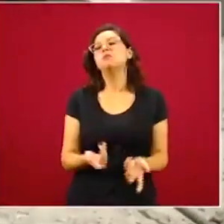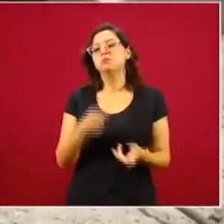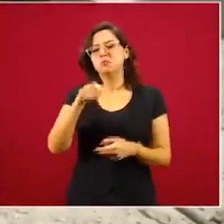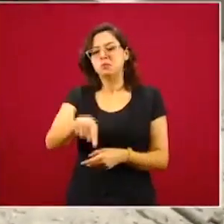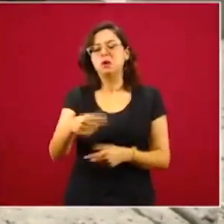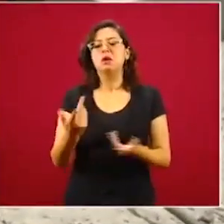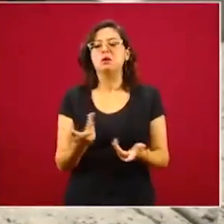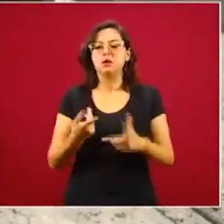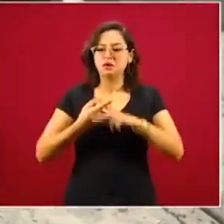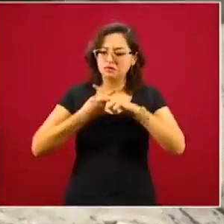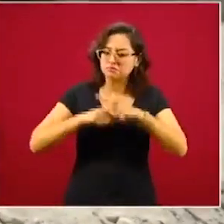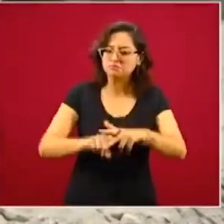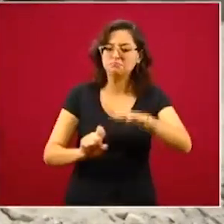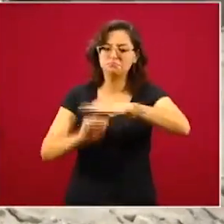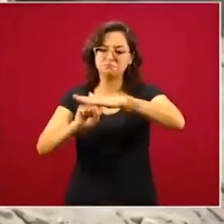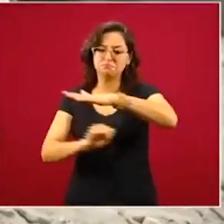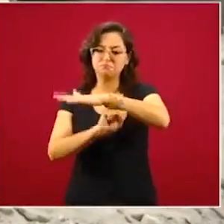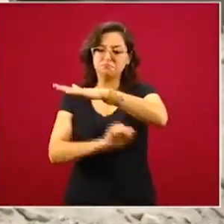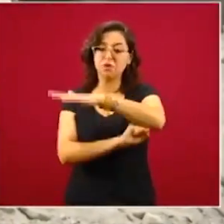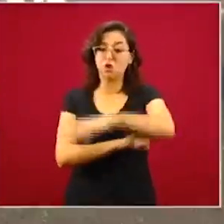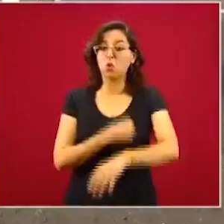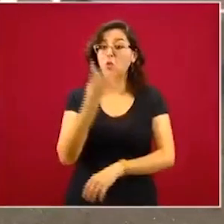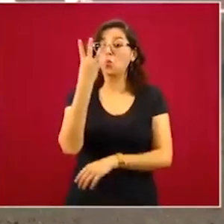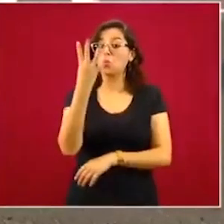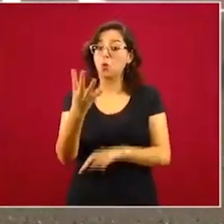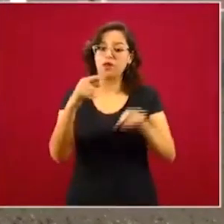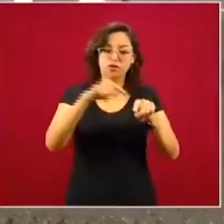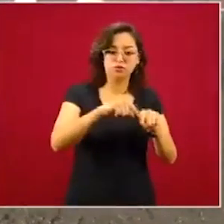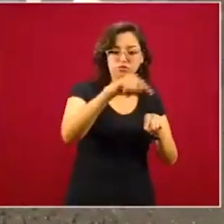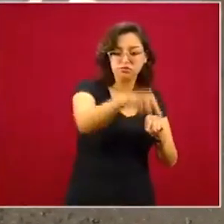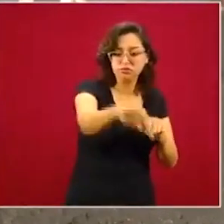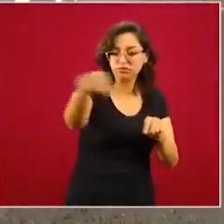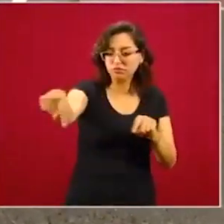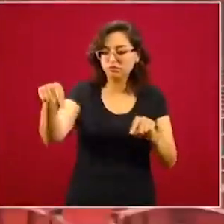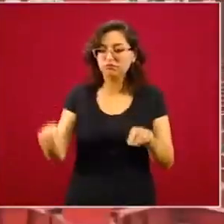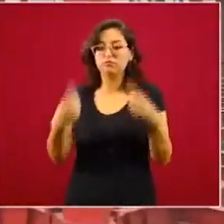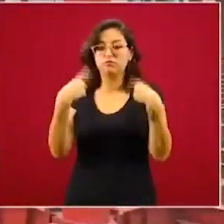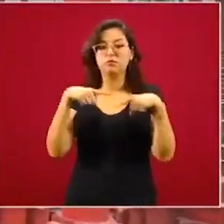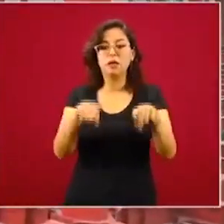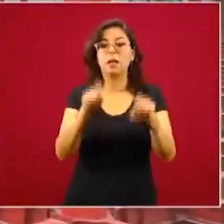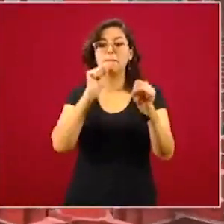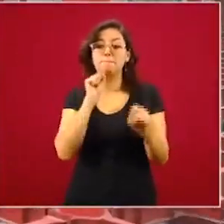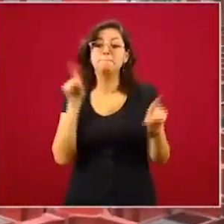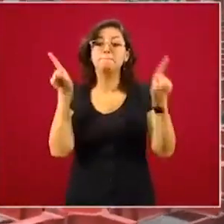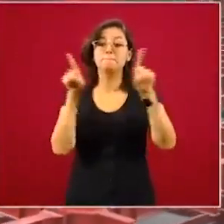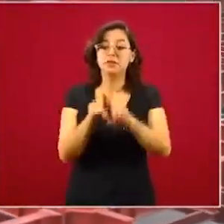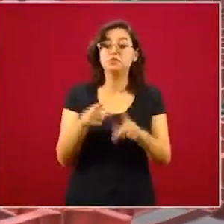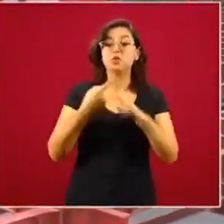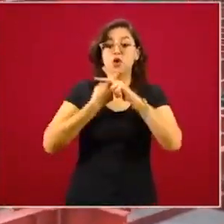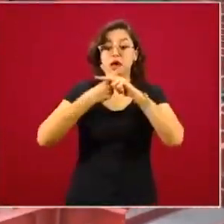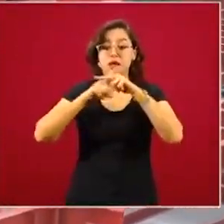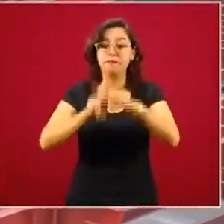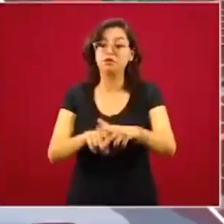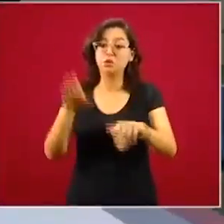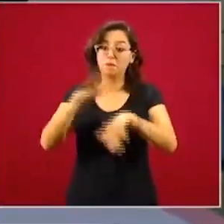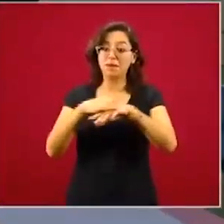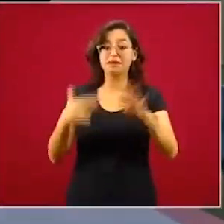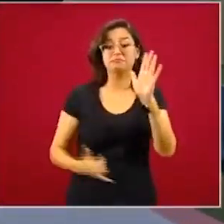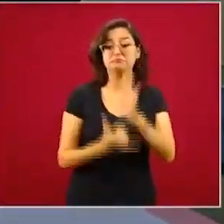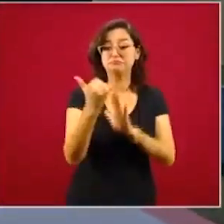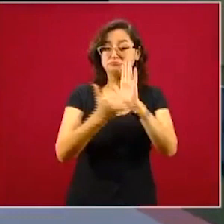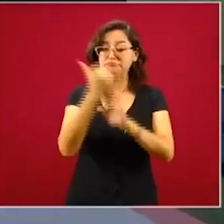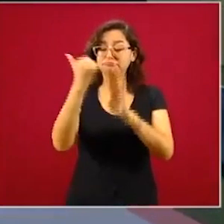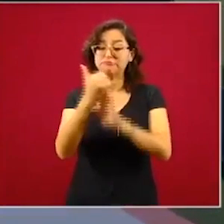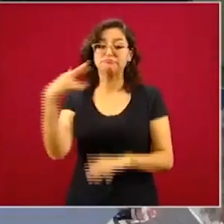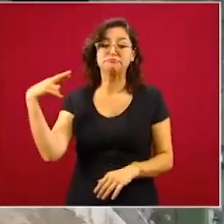de manera continua en 4 frentes de trabajo. Se inició la colocación de la quinta grúa torre para incrementar la velocidad del montaje. En